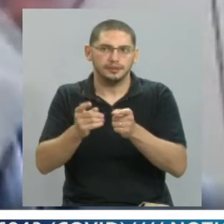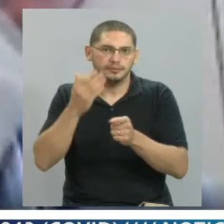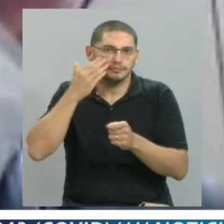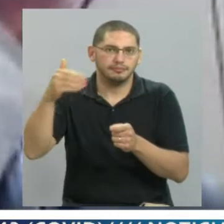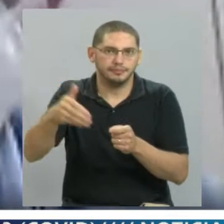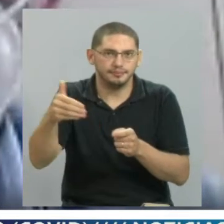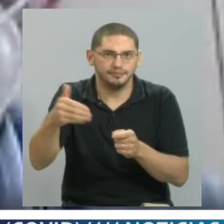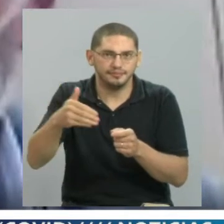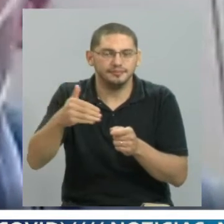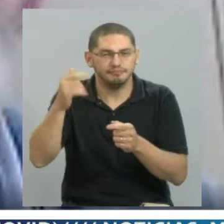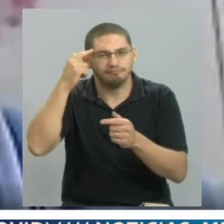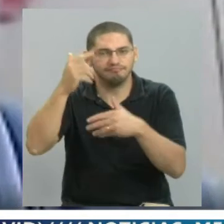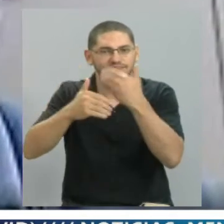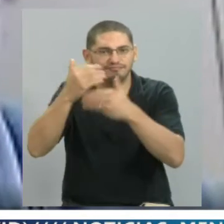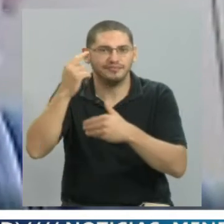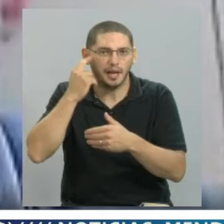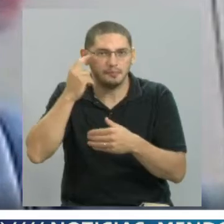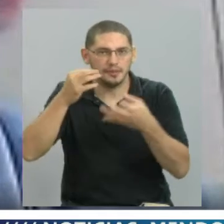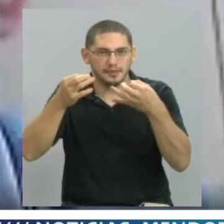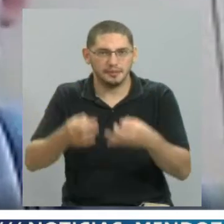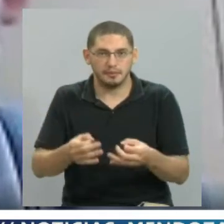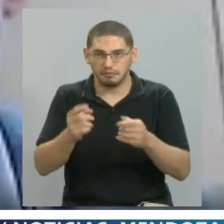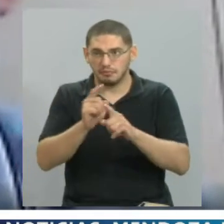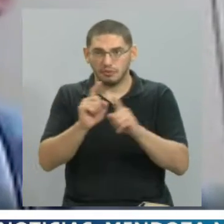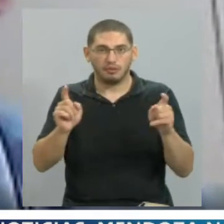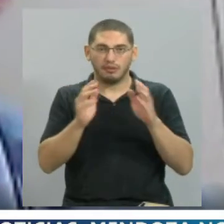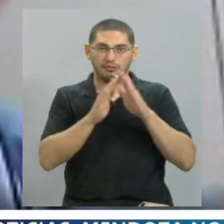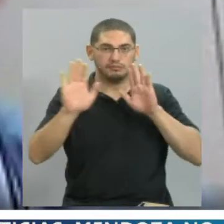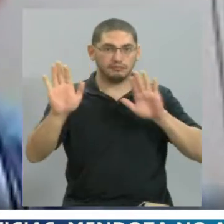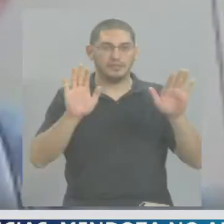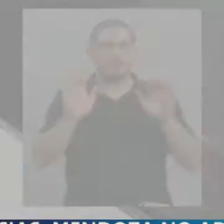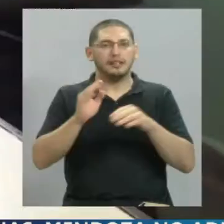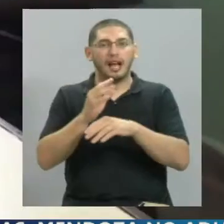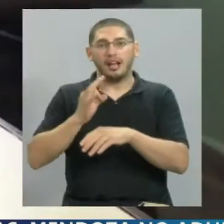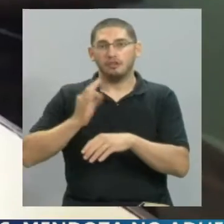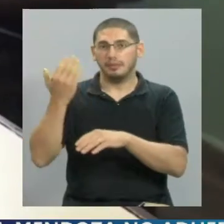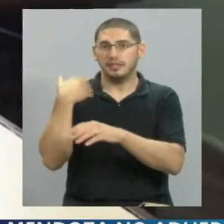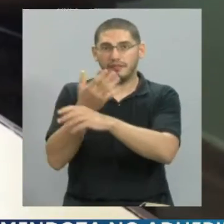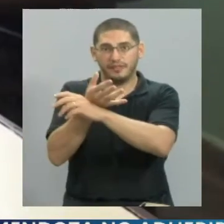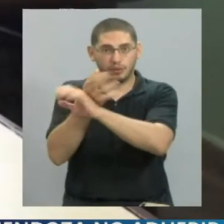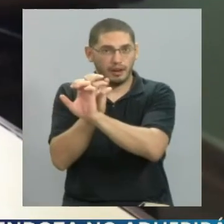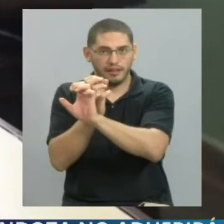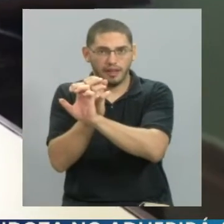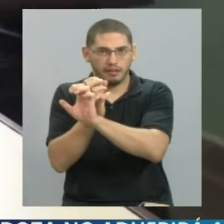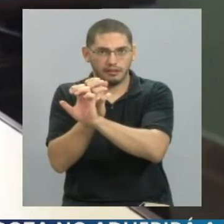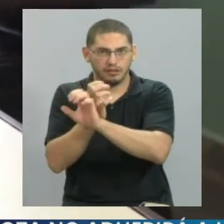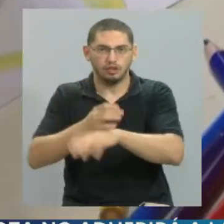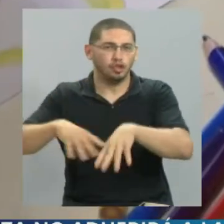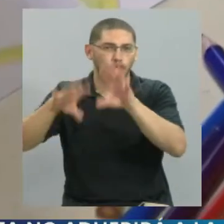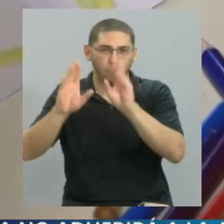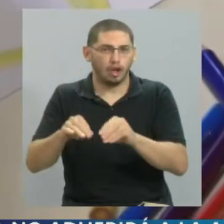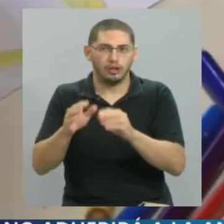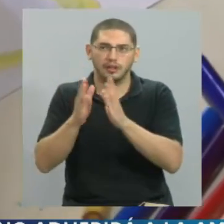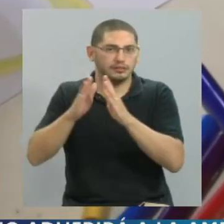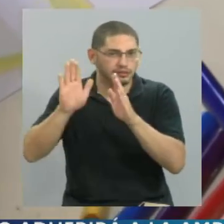sea, la idea es seguir con algo de virtualidad, pero también aprendimos con la virtualidad absoluta el año pasado que no es la misma calidad